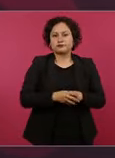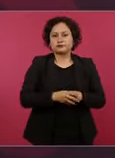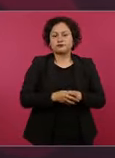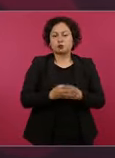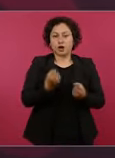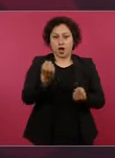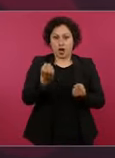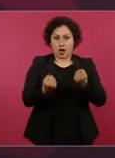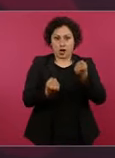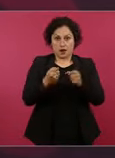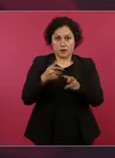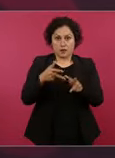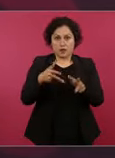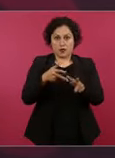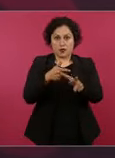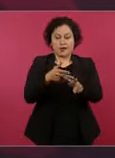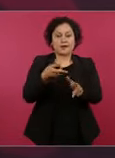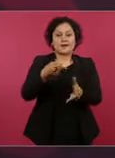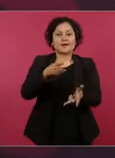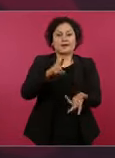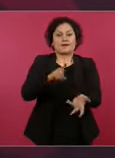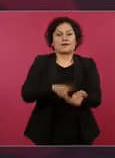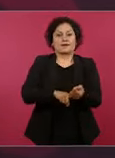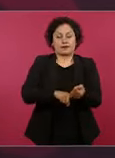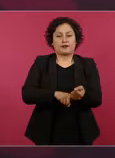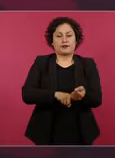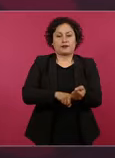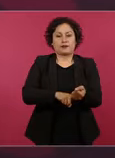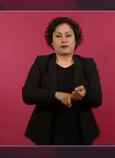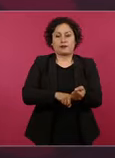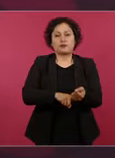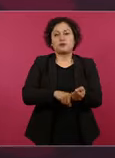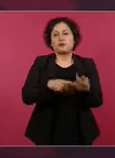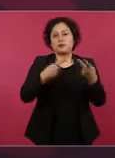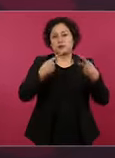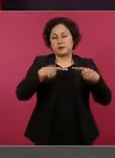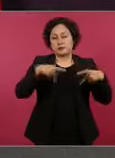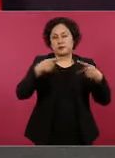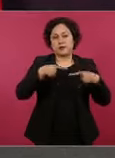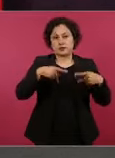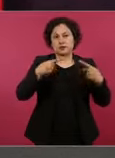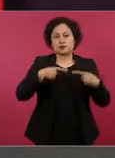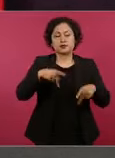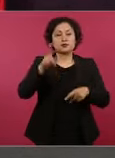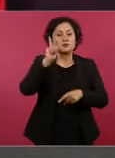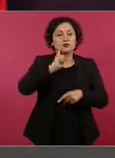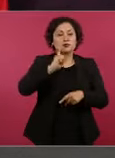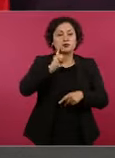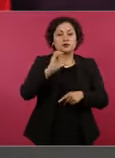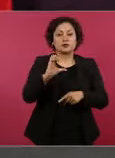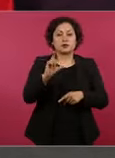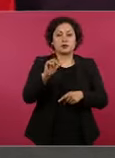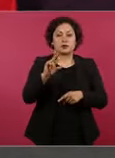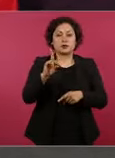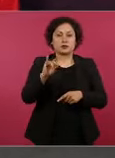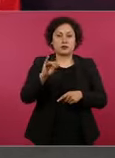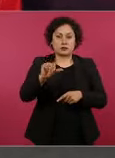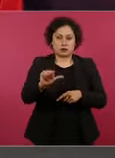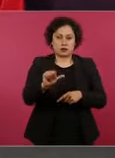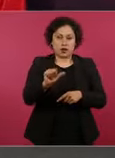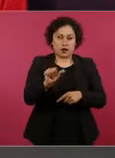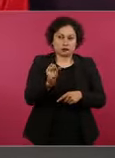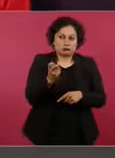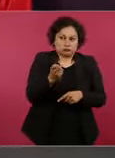camioneta, el carro en el que se trasladaba Claudia, eso lo puedo